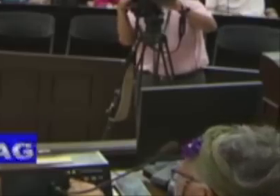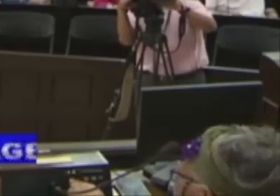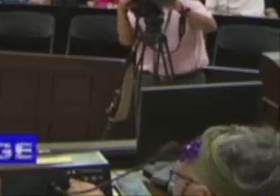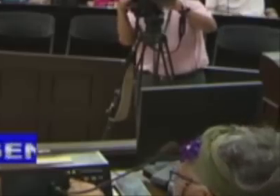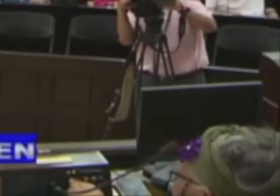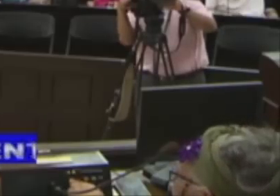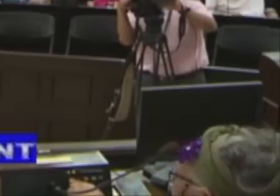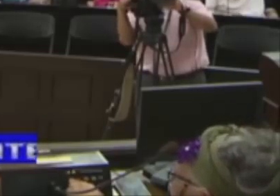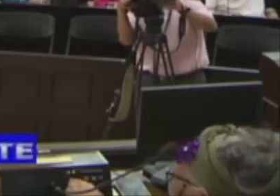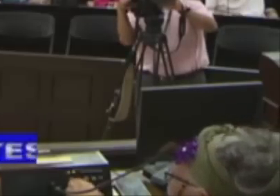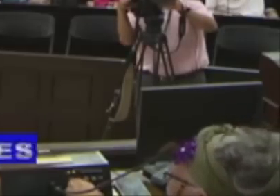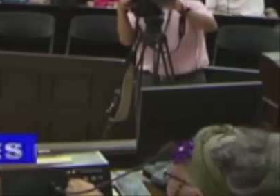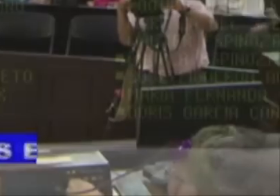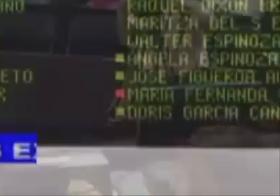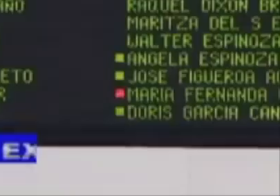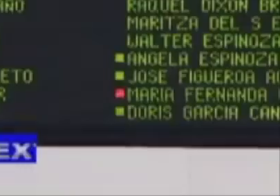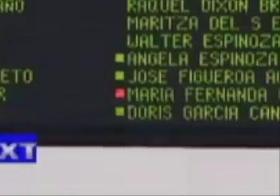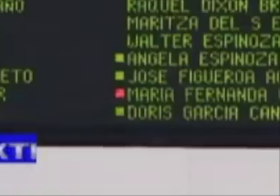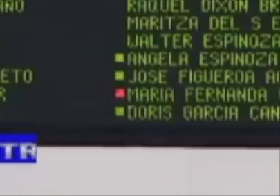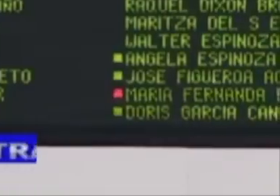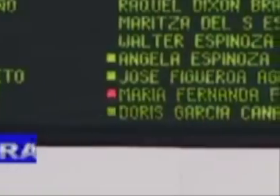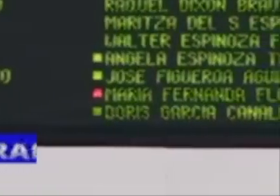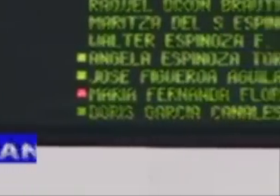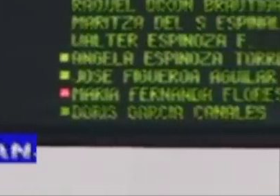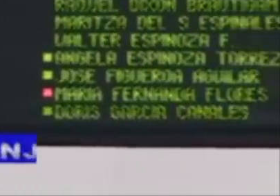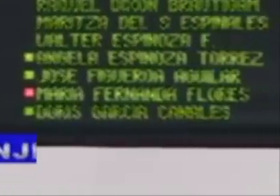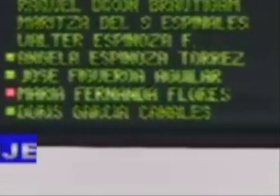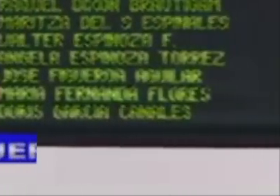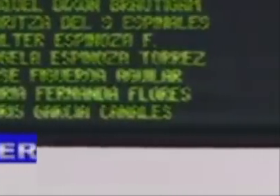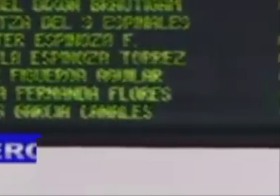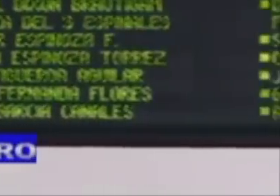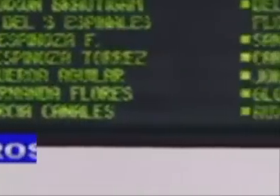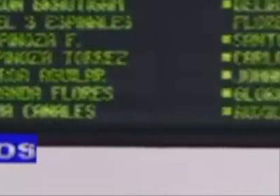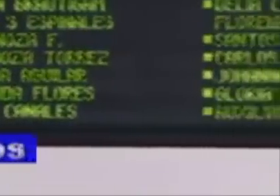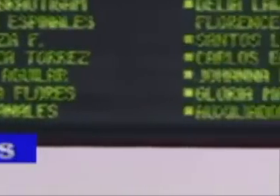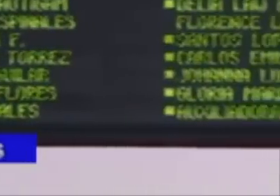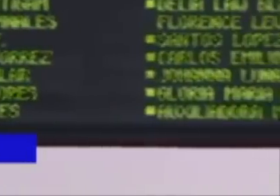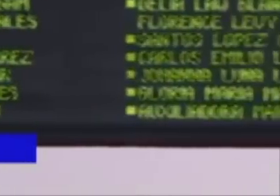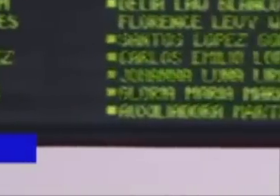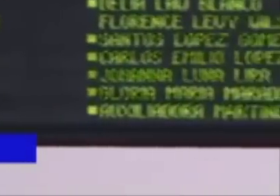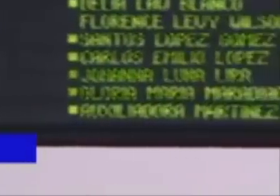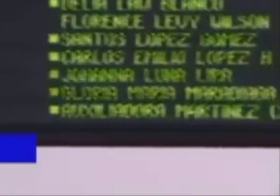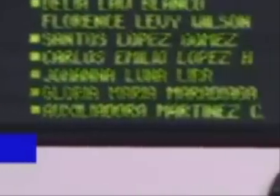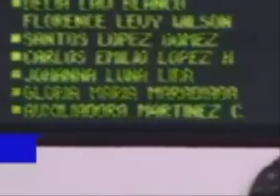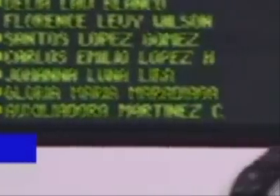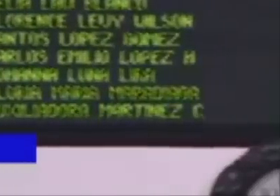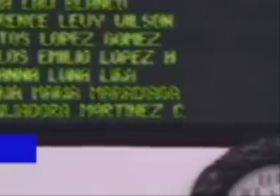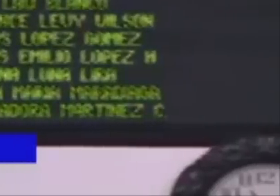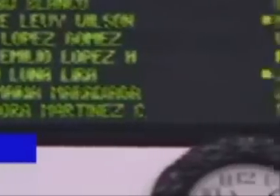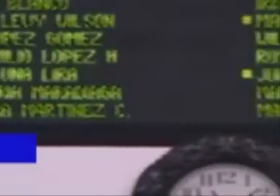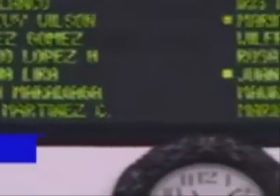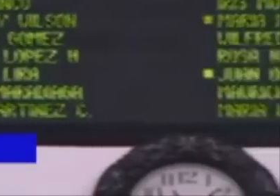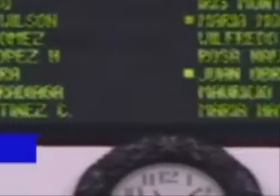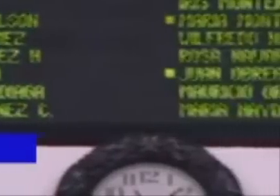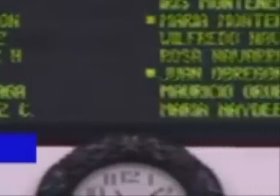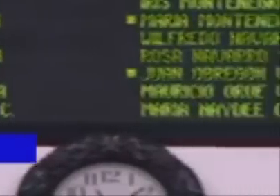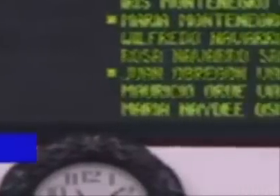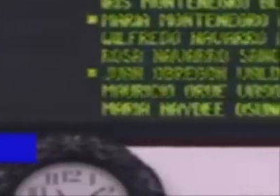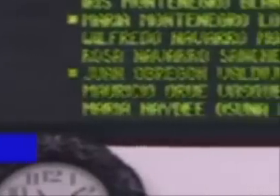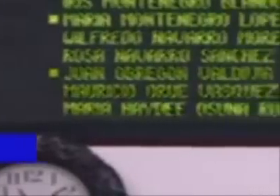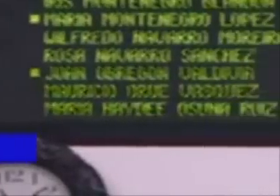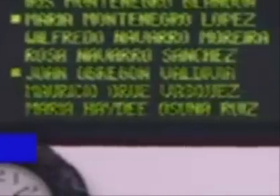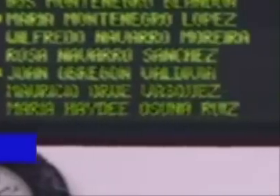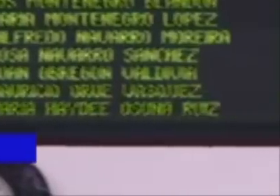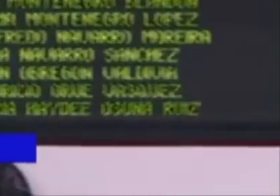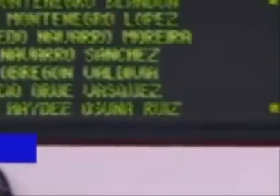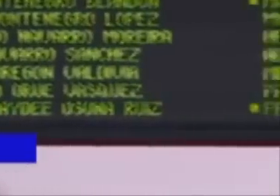a los nicaragüenses en dos categorías de ciudadanos, los verdaderos y los agentes extranjeros, a quienes amenaza con la suspensión de sus